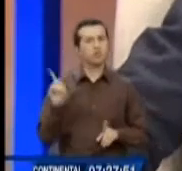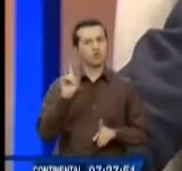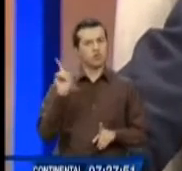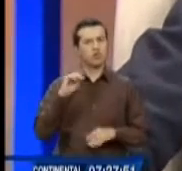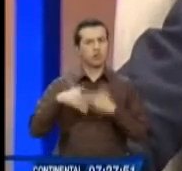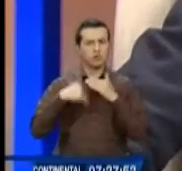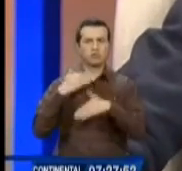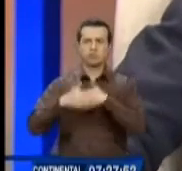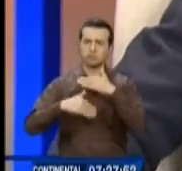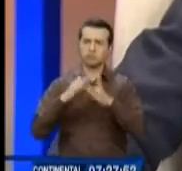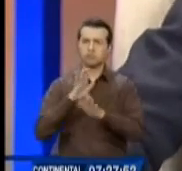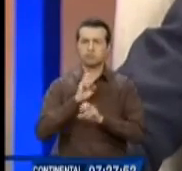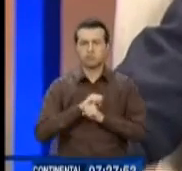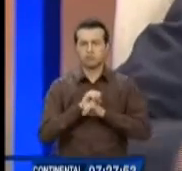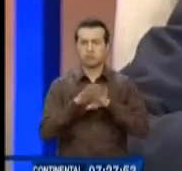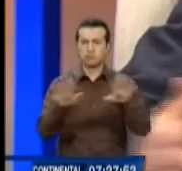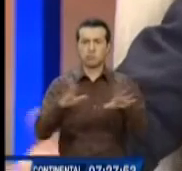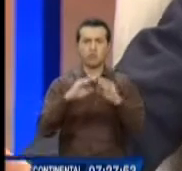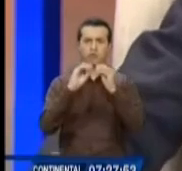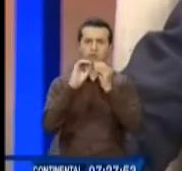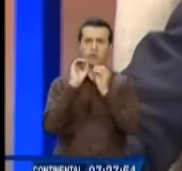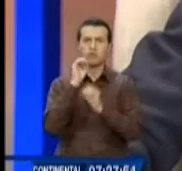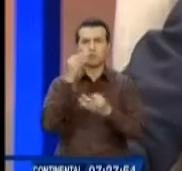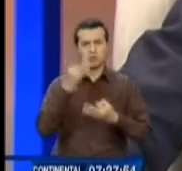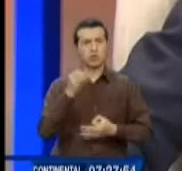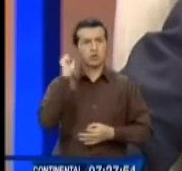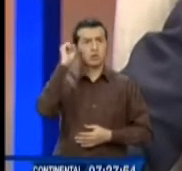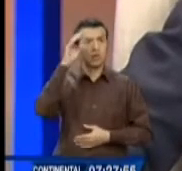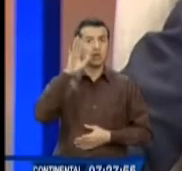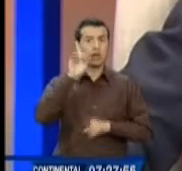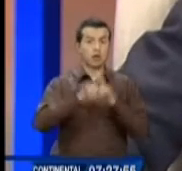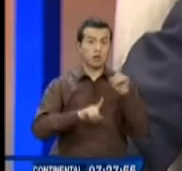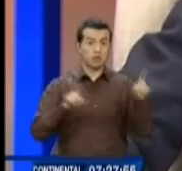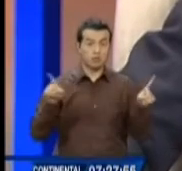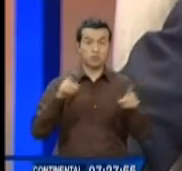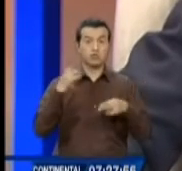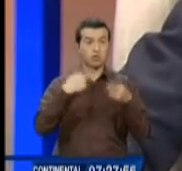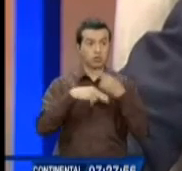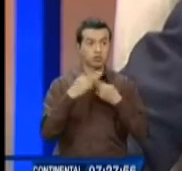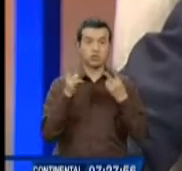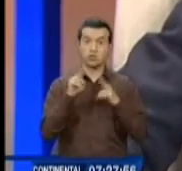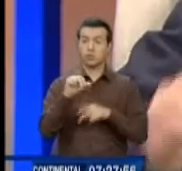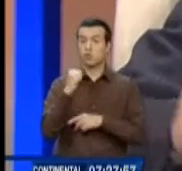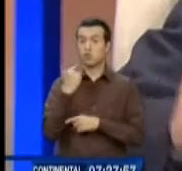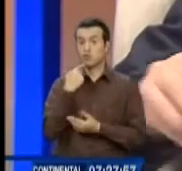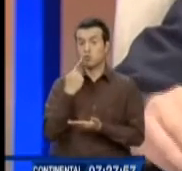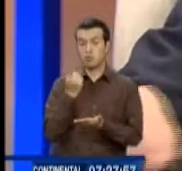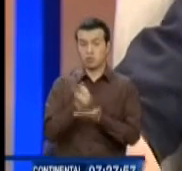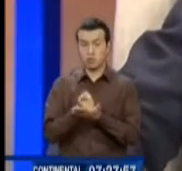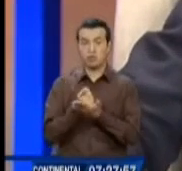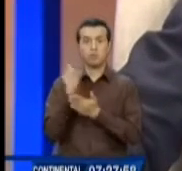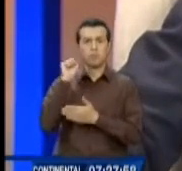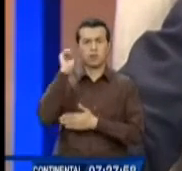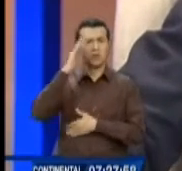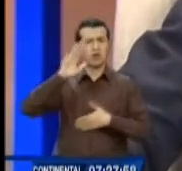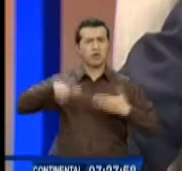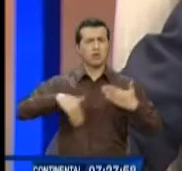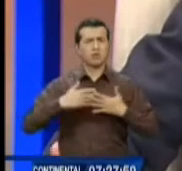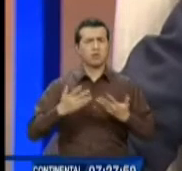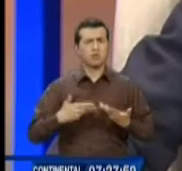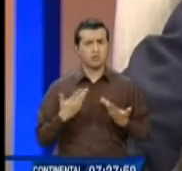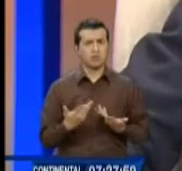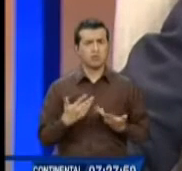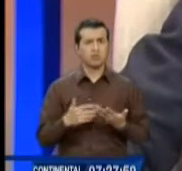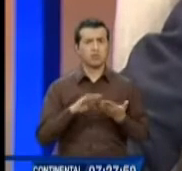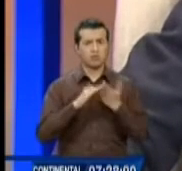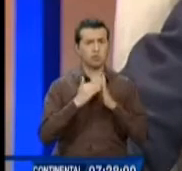un proceso de distribución, tanto formal en salas de cine comercial como alternativa. Nosotros llevamos las películas que hacemos a las